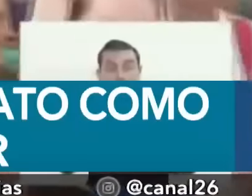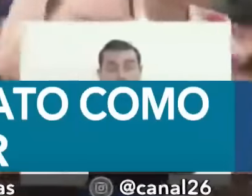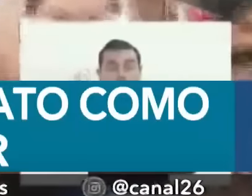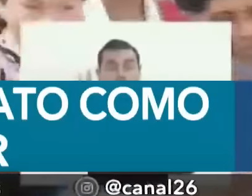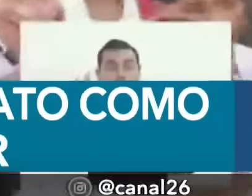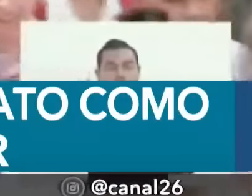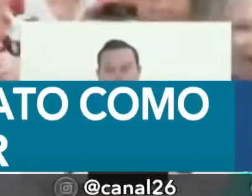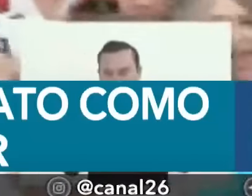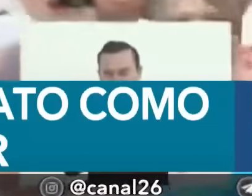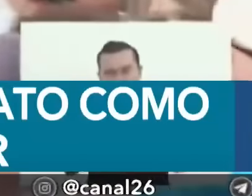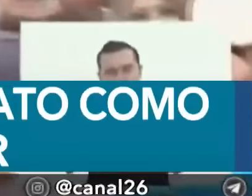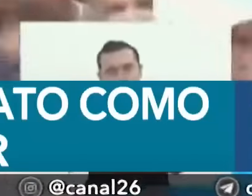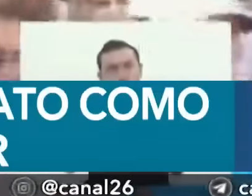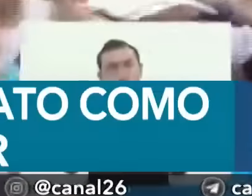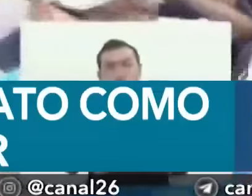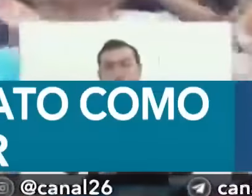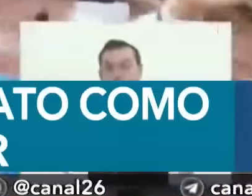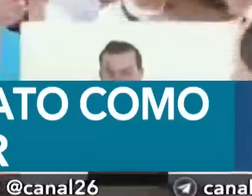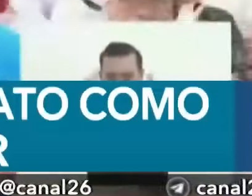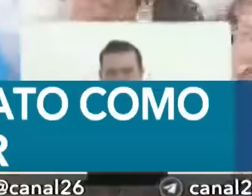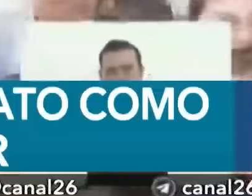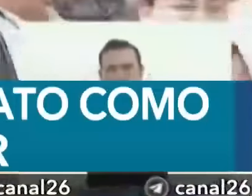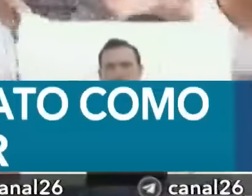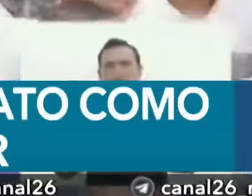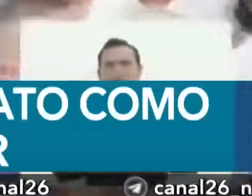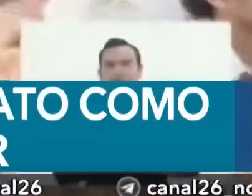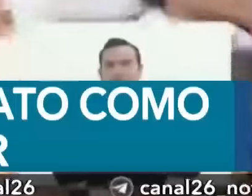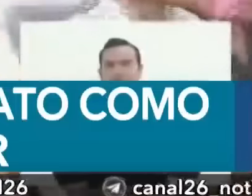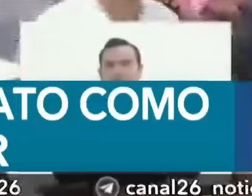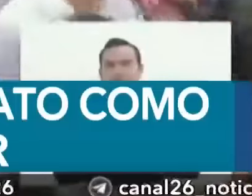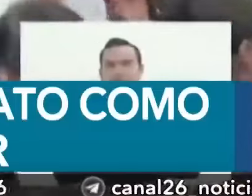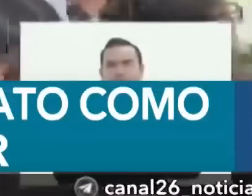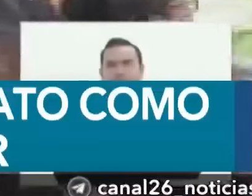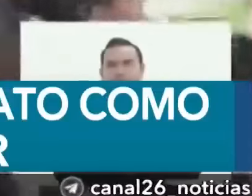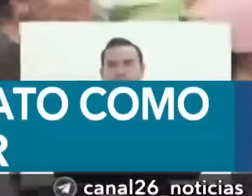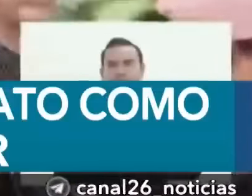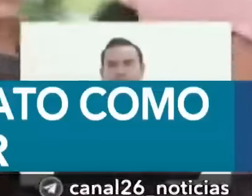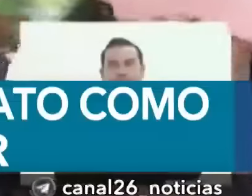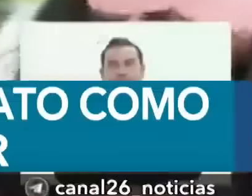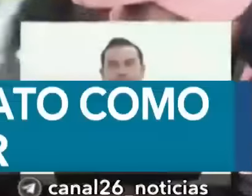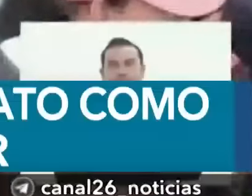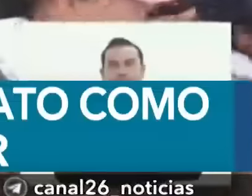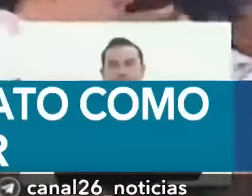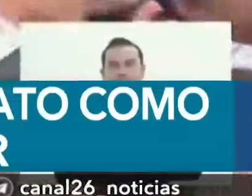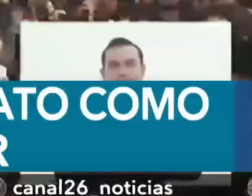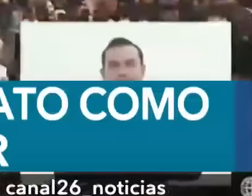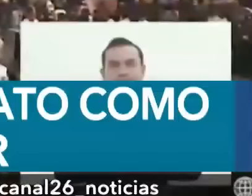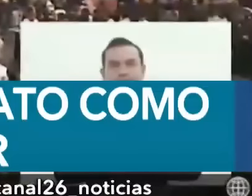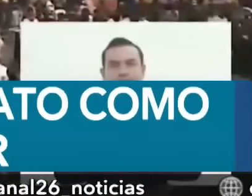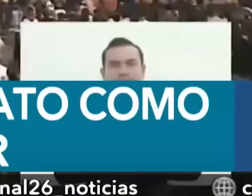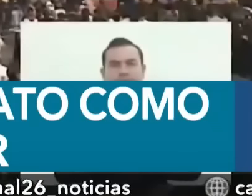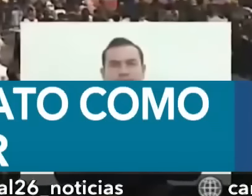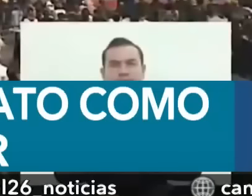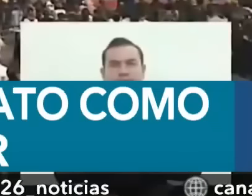nación. El presidente va a tomar posesión entonces de su segundo mandato en un acto de investidura que contará con la presencia de